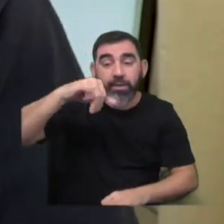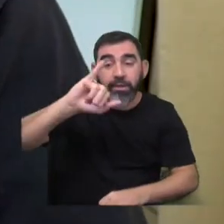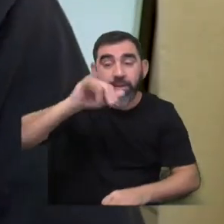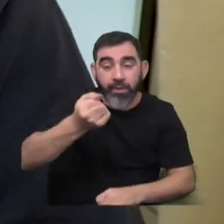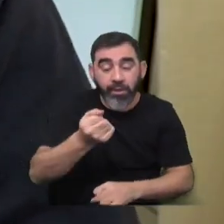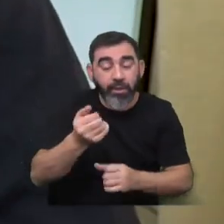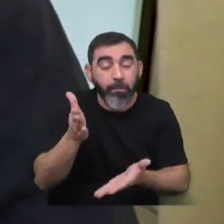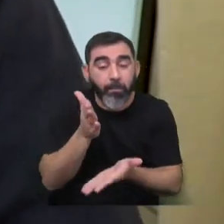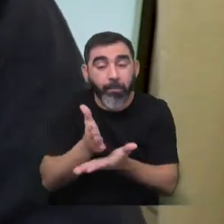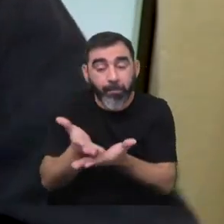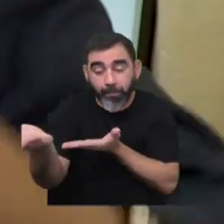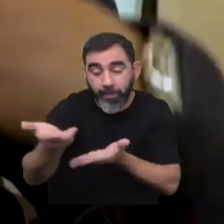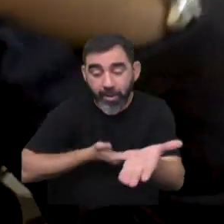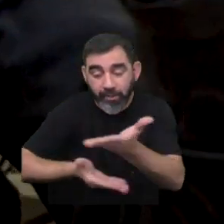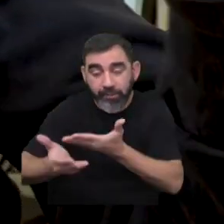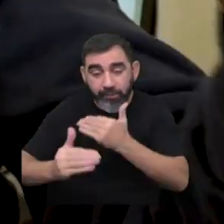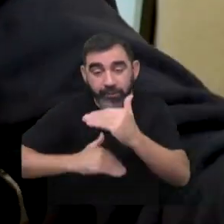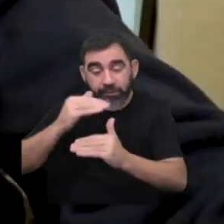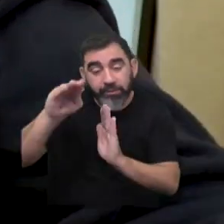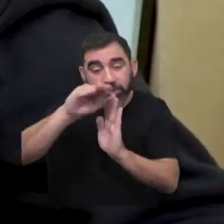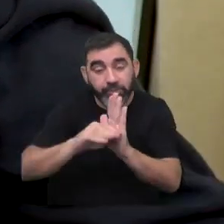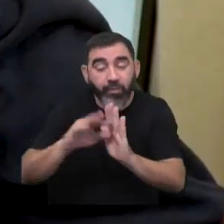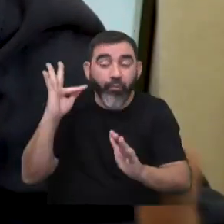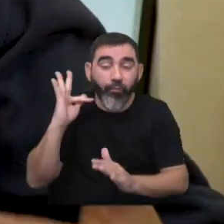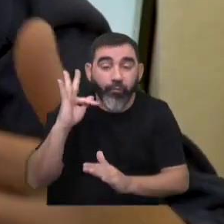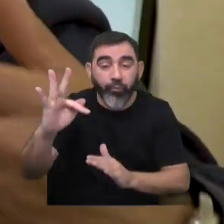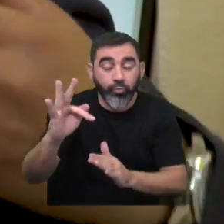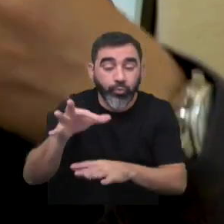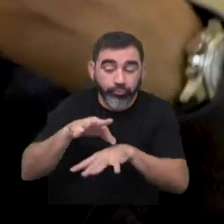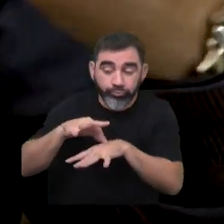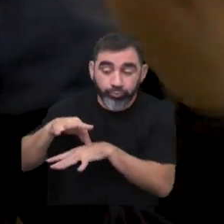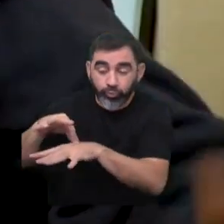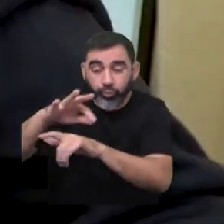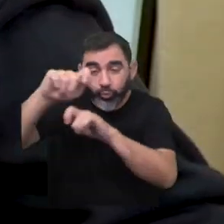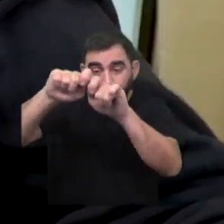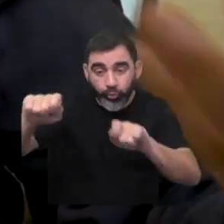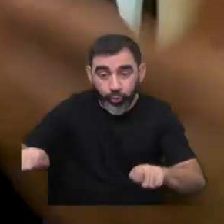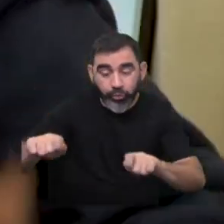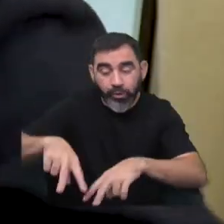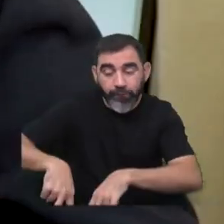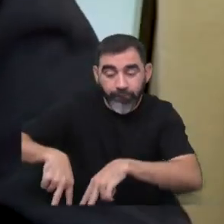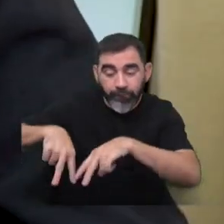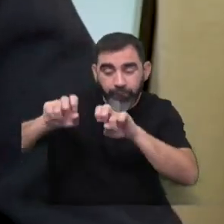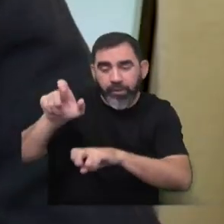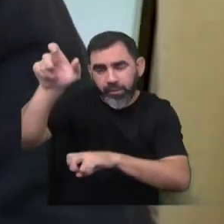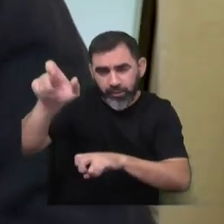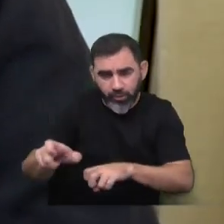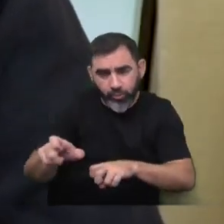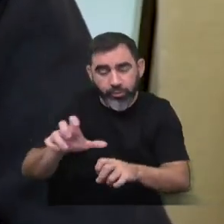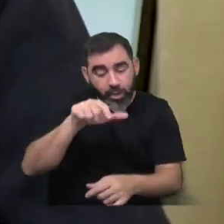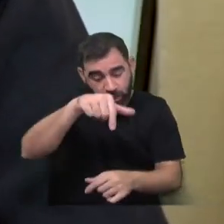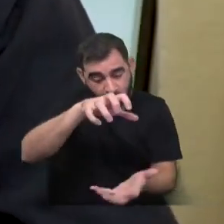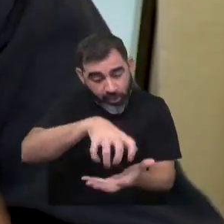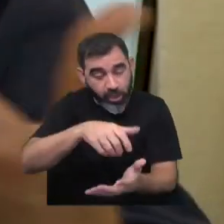coparticipan con nosotros en el desarrollo de este programa, serán futuros tutores de tesis, son investigadores que utilizan nuestras